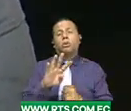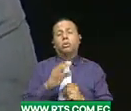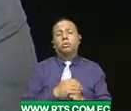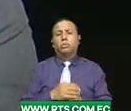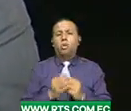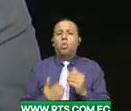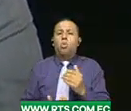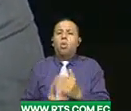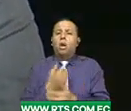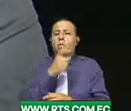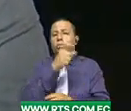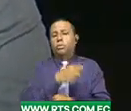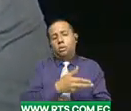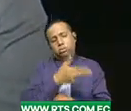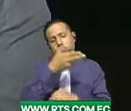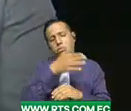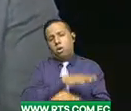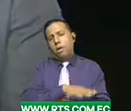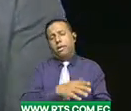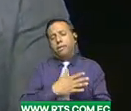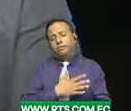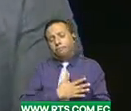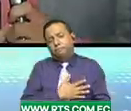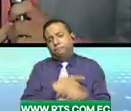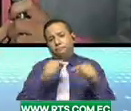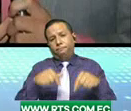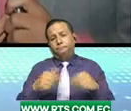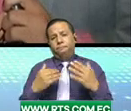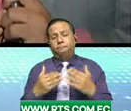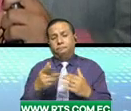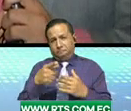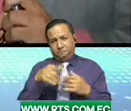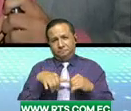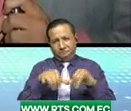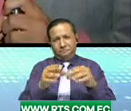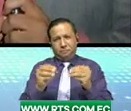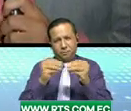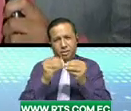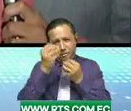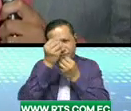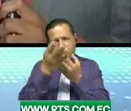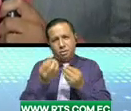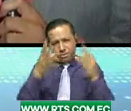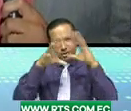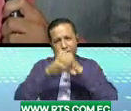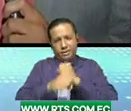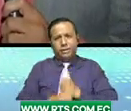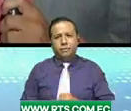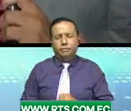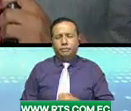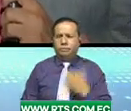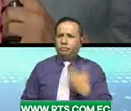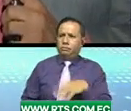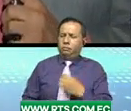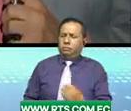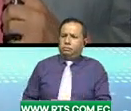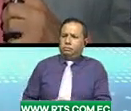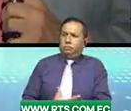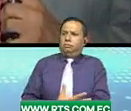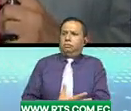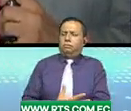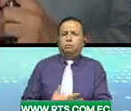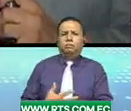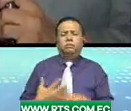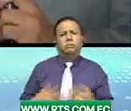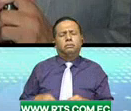registrado lamentablemente en la ciudad de Guayaquil. Ustedes tienen más información en estudios, compañeros. Buenas noches. Impactantes imágenes que